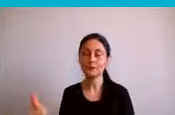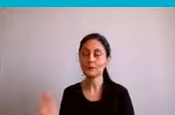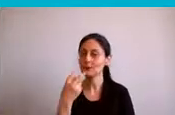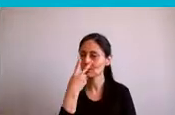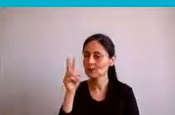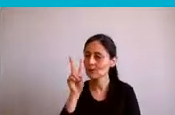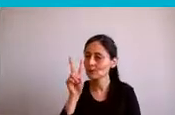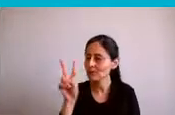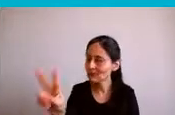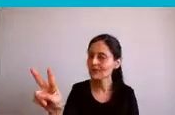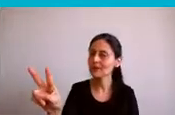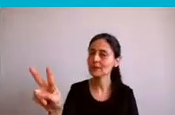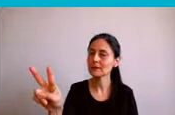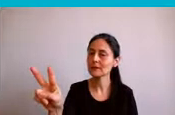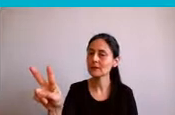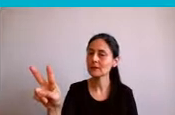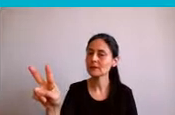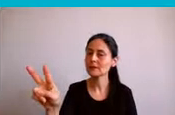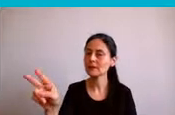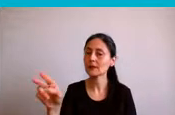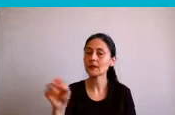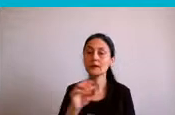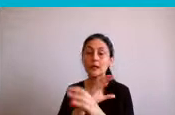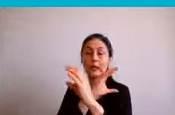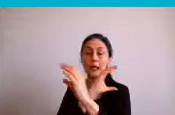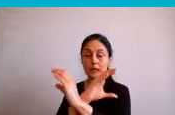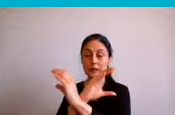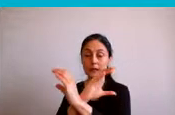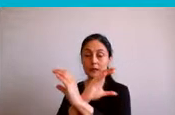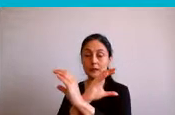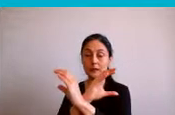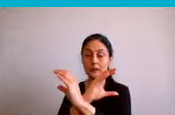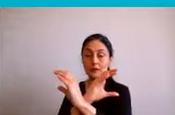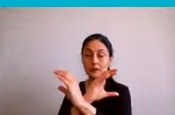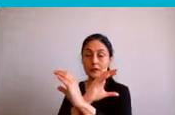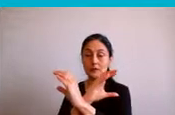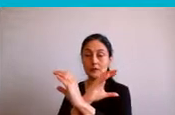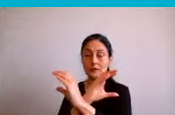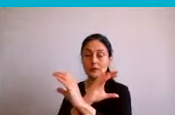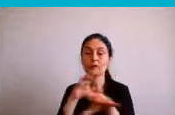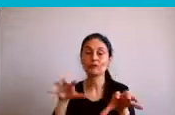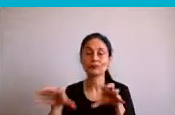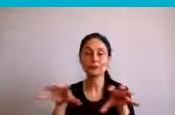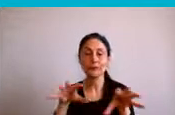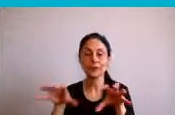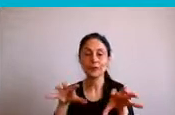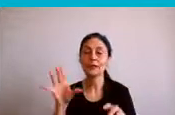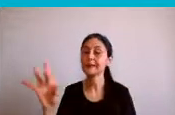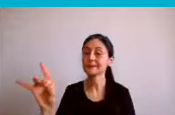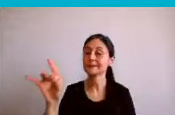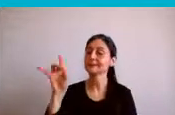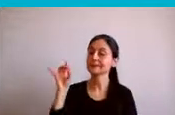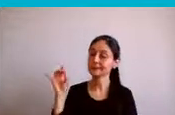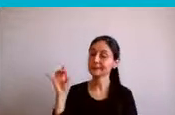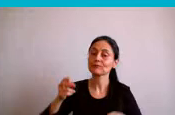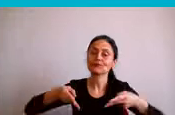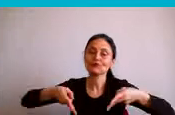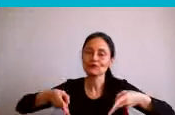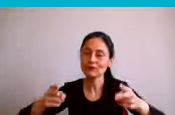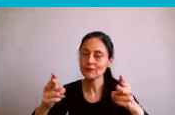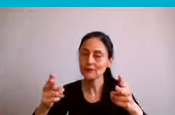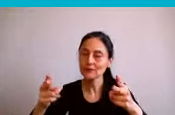que la teleatención es un elemento que hay que considerar porque nos ha permitido también hacer, por